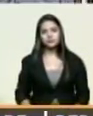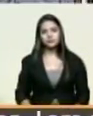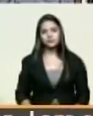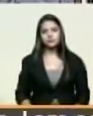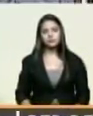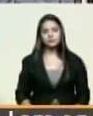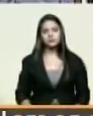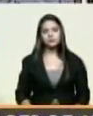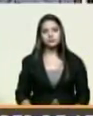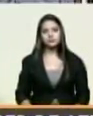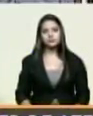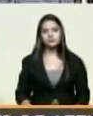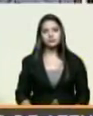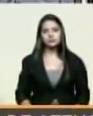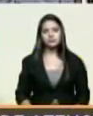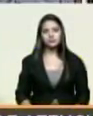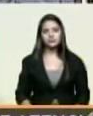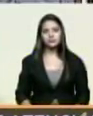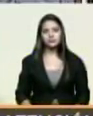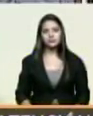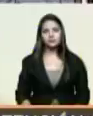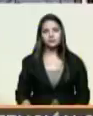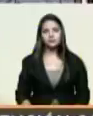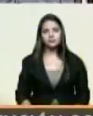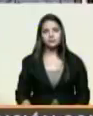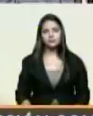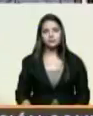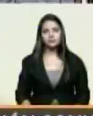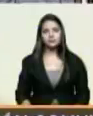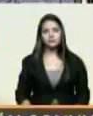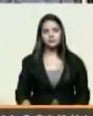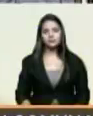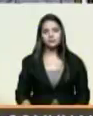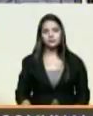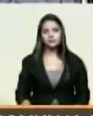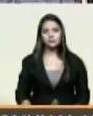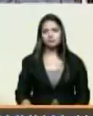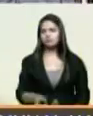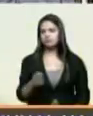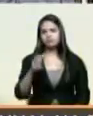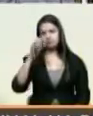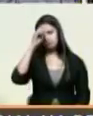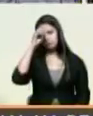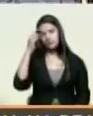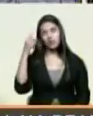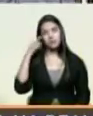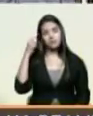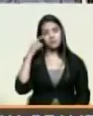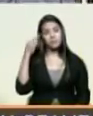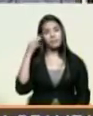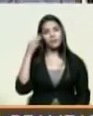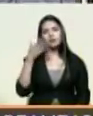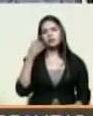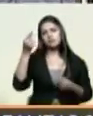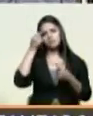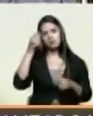que también, y eso poco se sabe, la memoria que yo tengo de que era muy